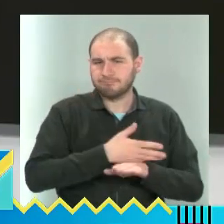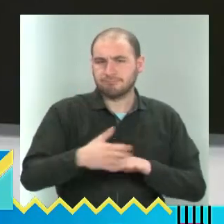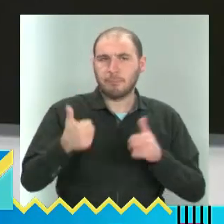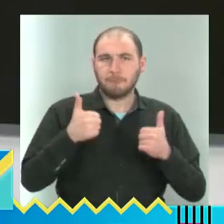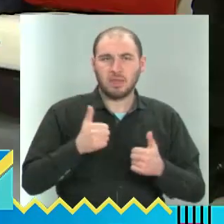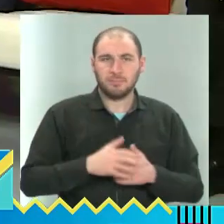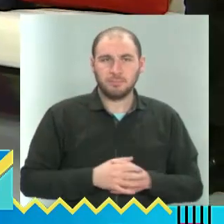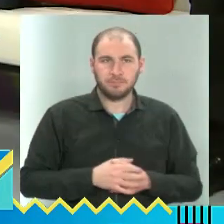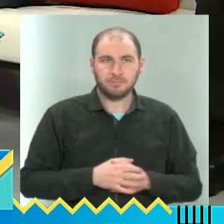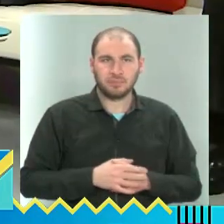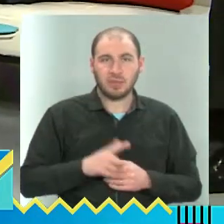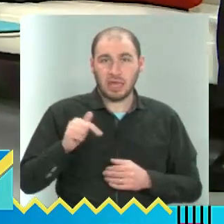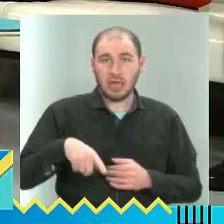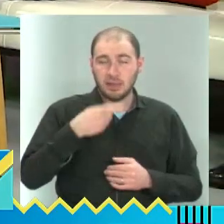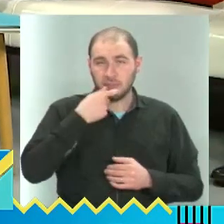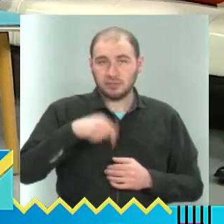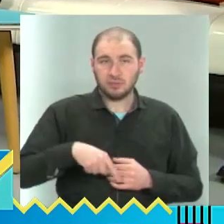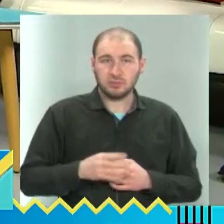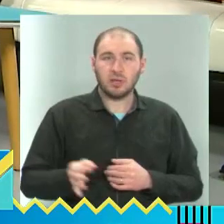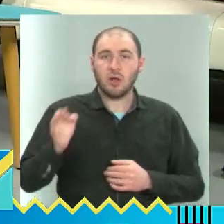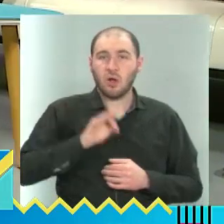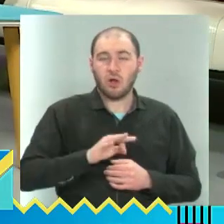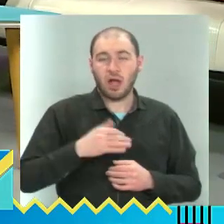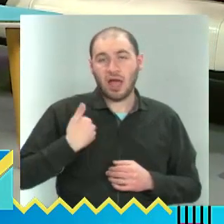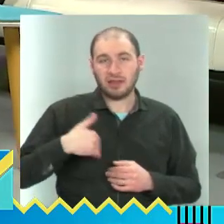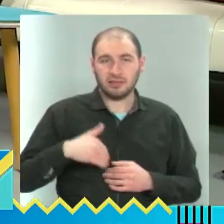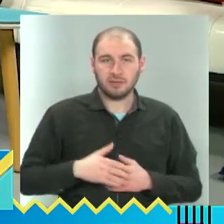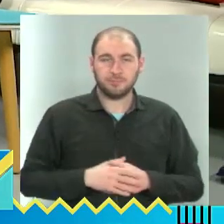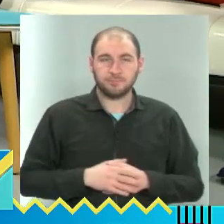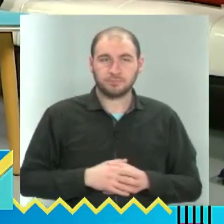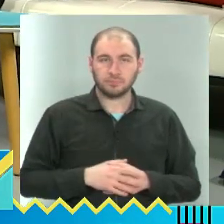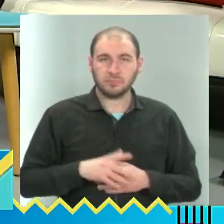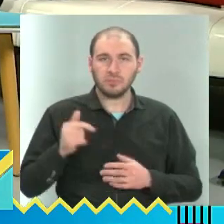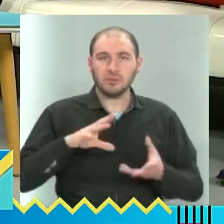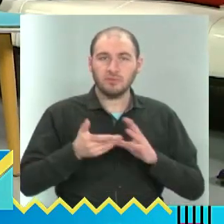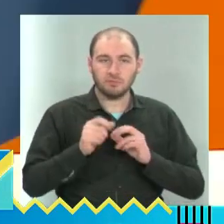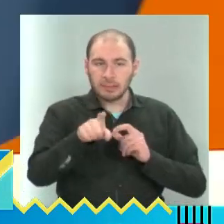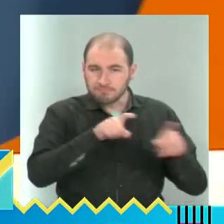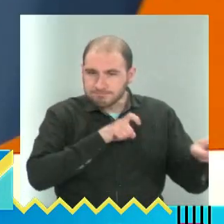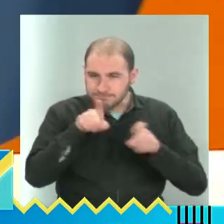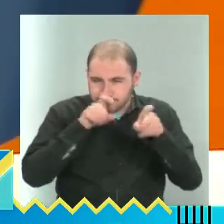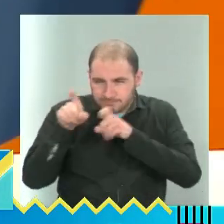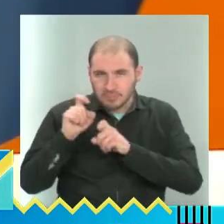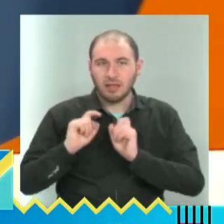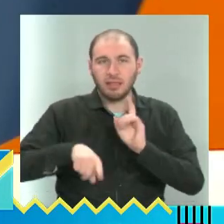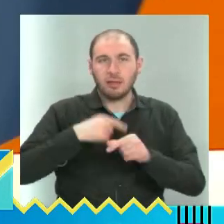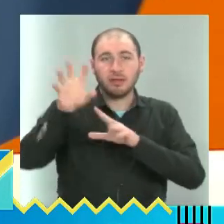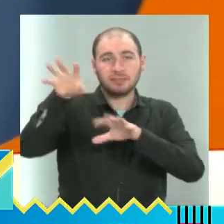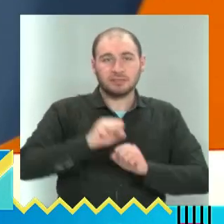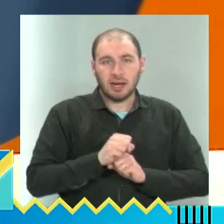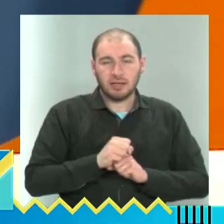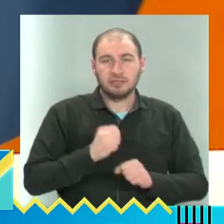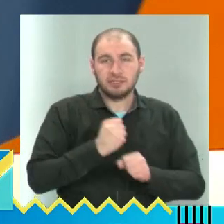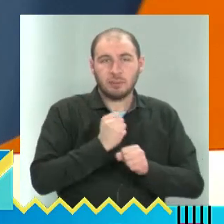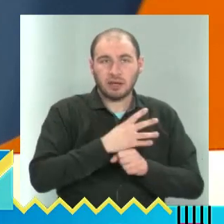digamos, aquí en la provincia o aquí en el país, empiezan estos métodos de captación, digamos, para después traerlos a